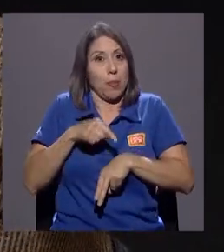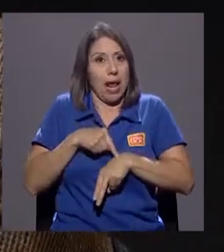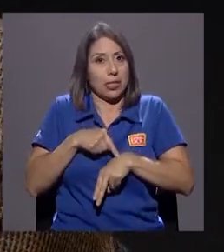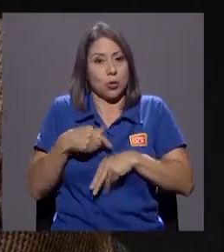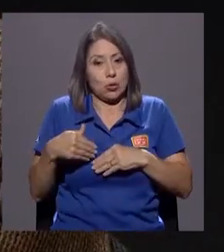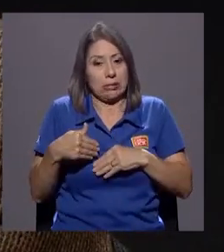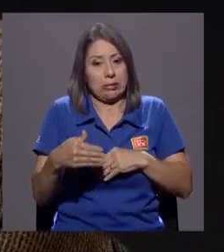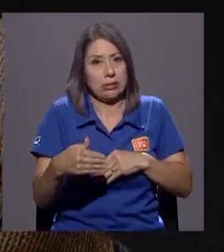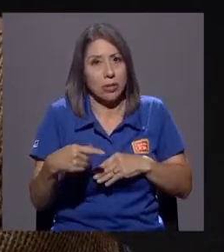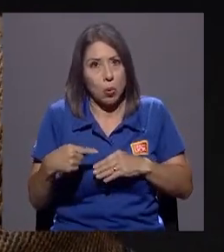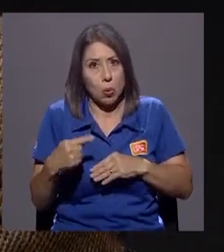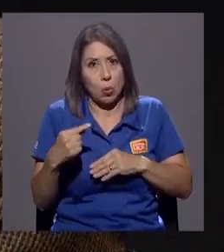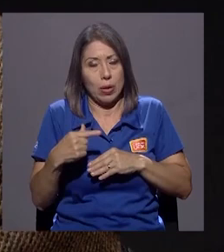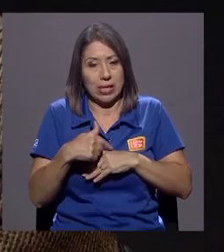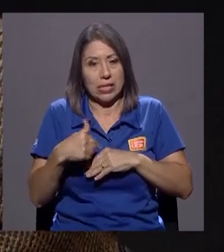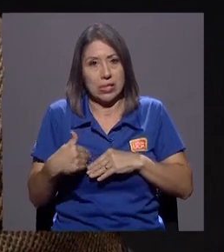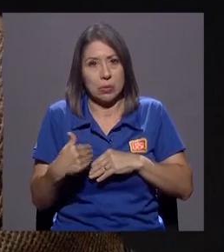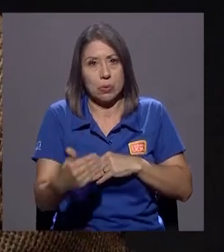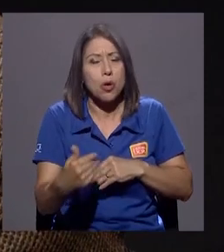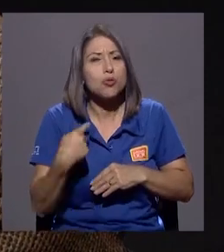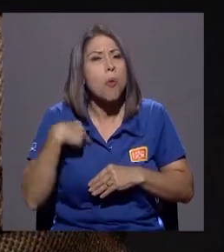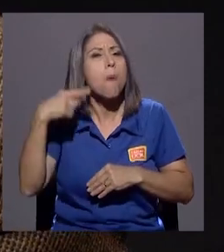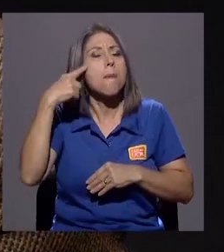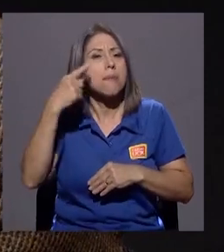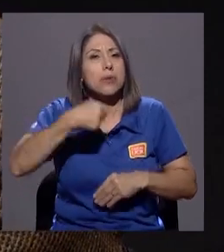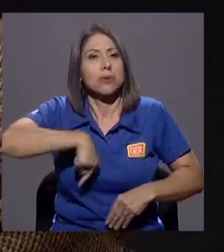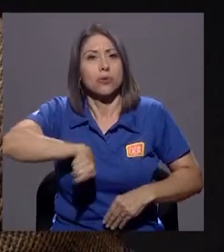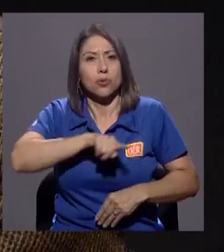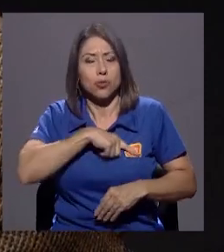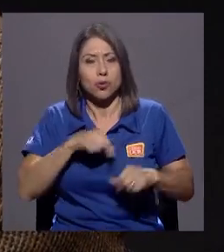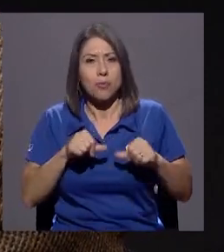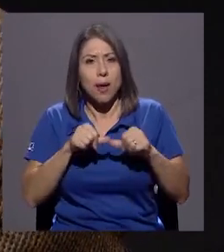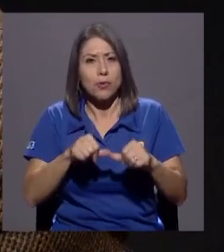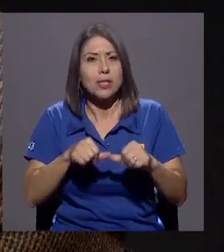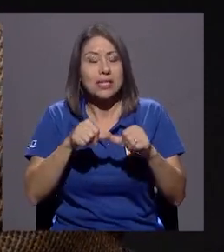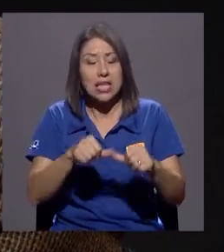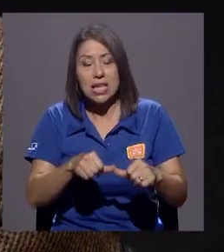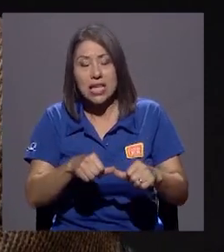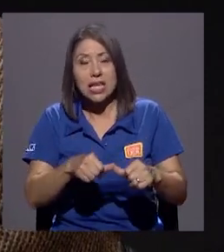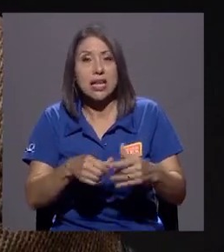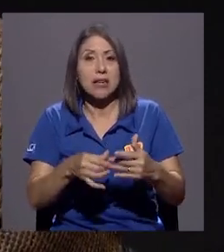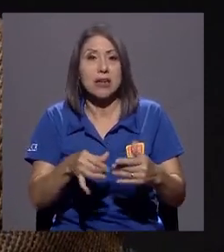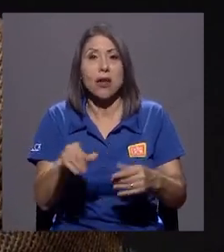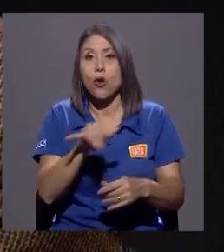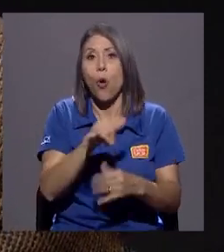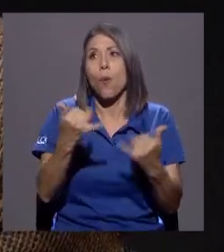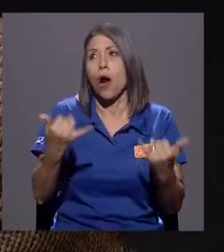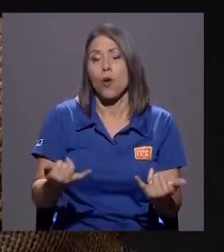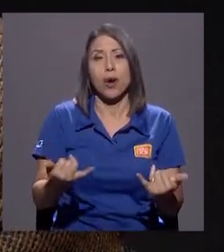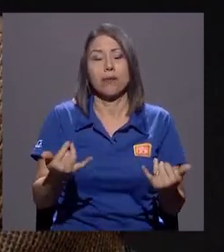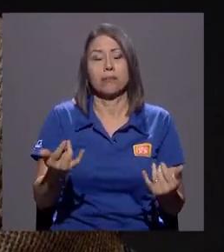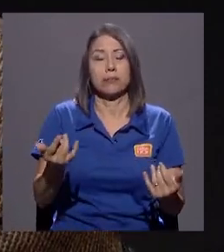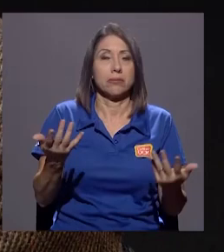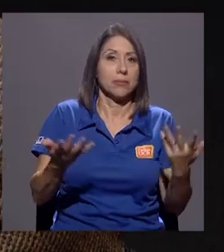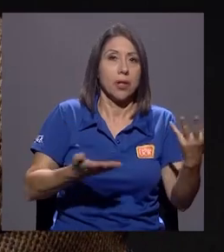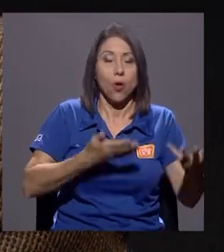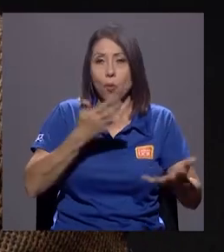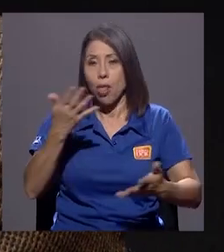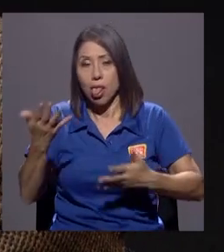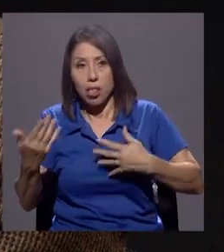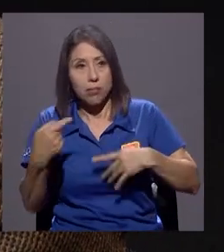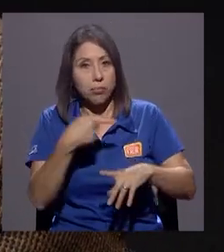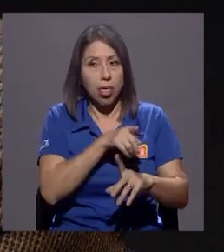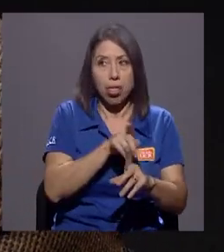lo que tenemos por delante y yo digo que vamos a seguir dando tumbos como hasta ahora hemos venido dando tumbos